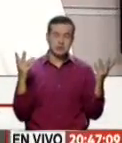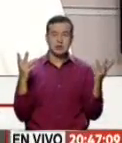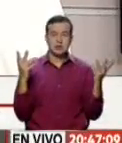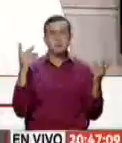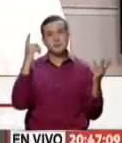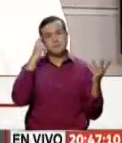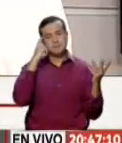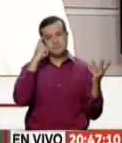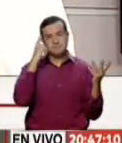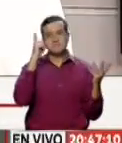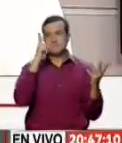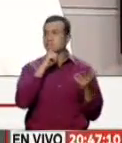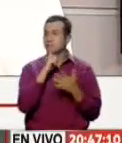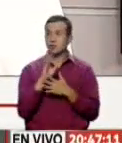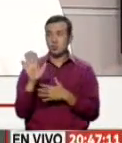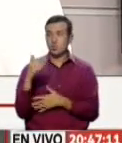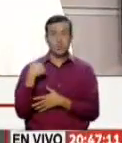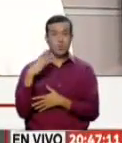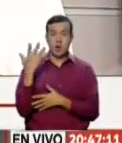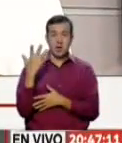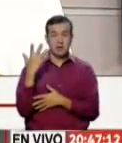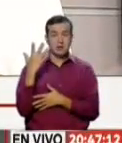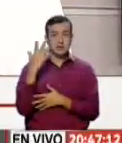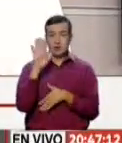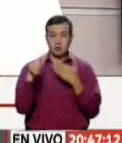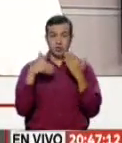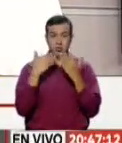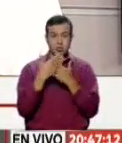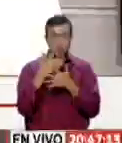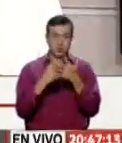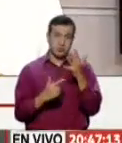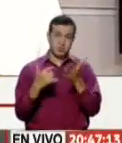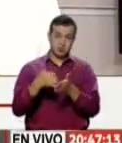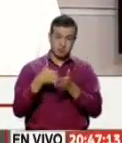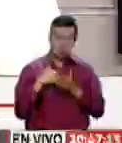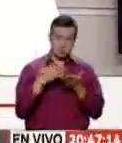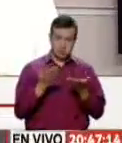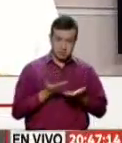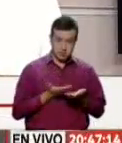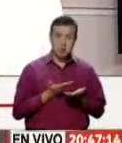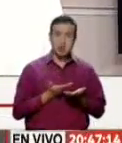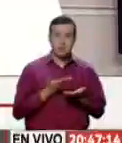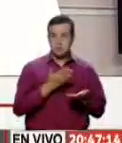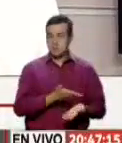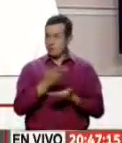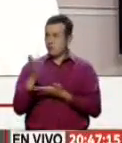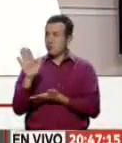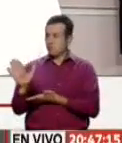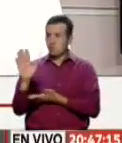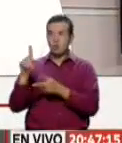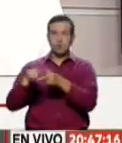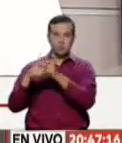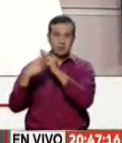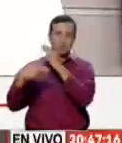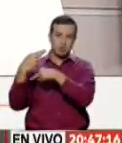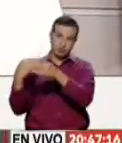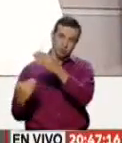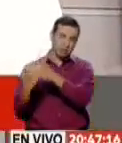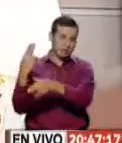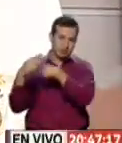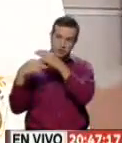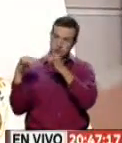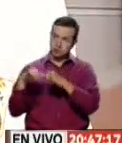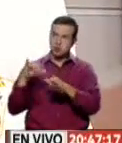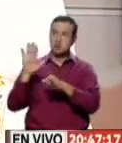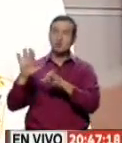yo decidí que él, como no tiene su panadería, con lo que me gané yo, pasarle a él para que emprenda, para que siga su negocio y